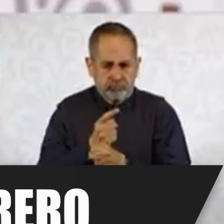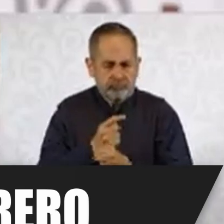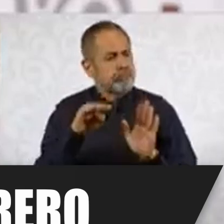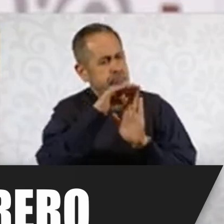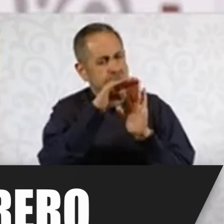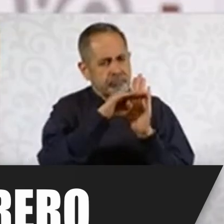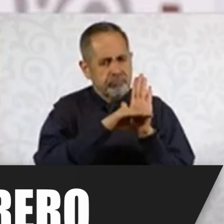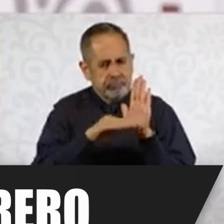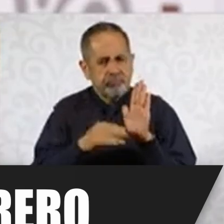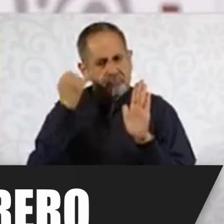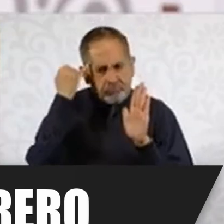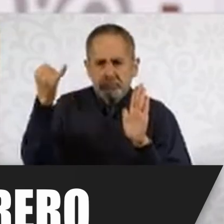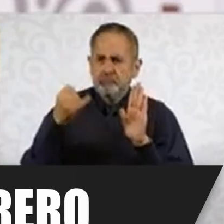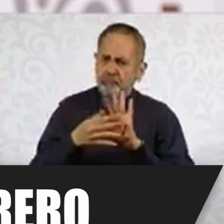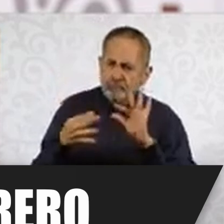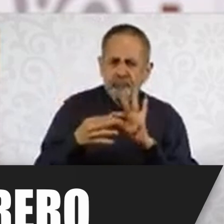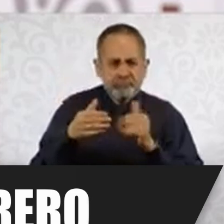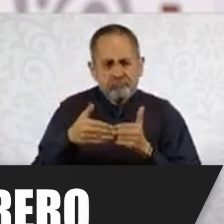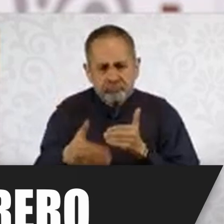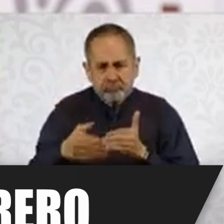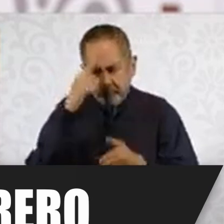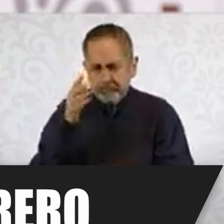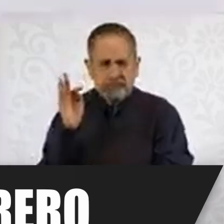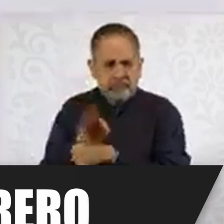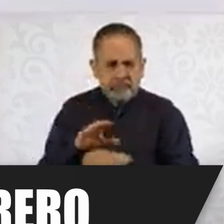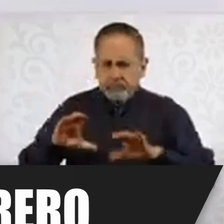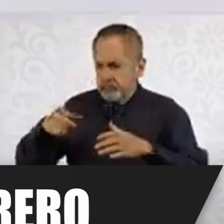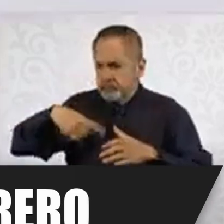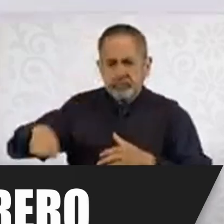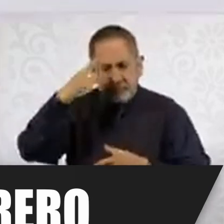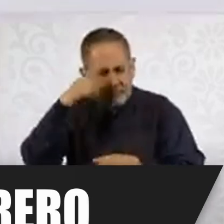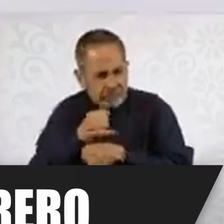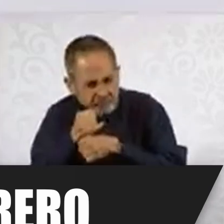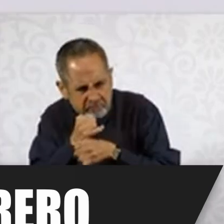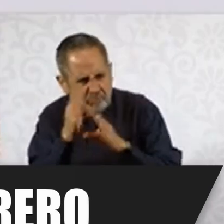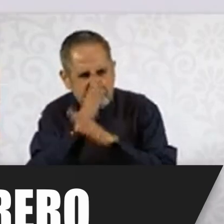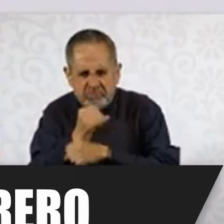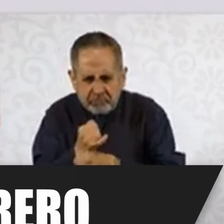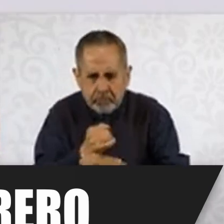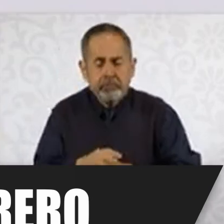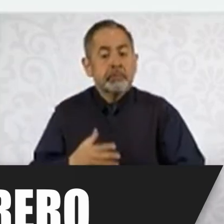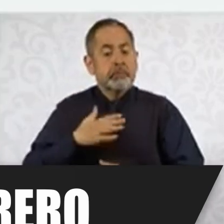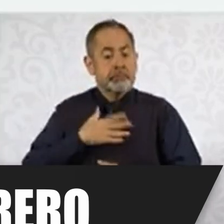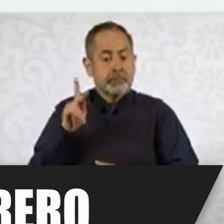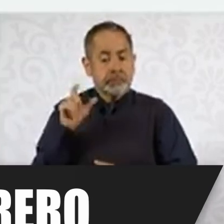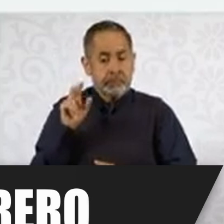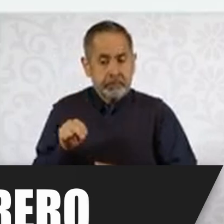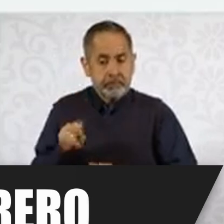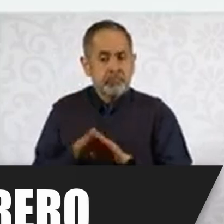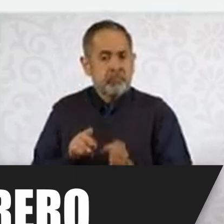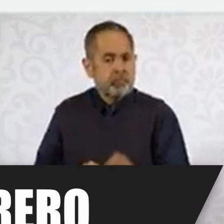iniciativas que vamos a enviar, sobre todo para fortalecer la inteligencia y la investigación. Nuestra estrategia